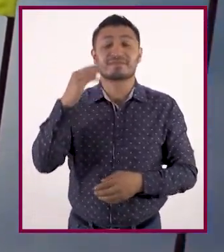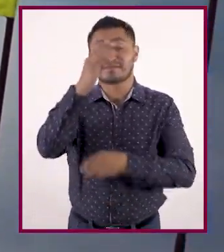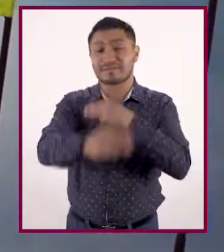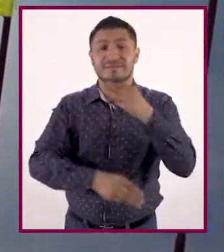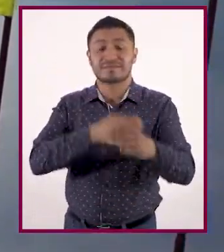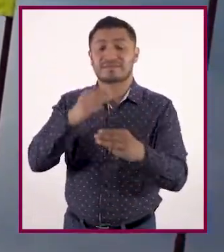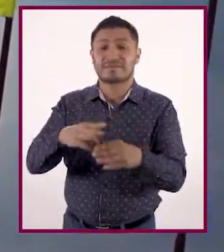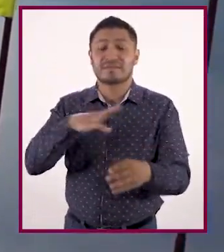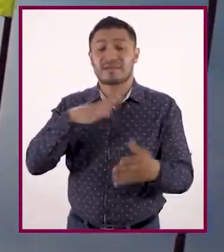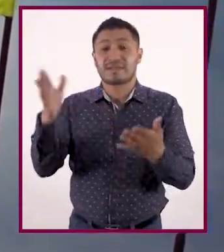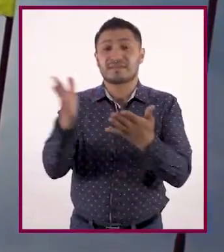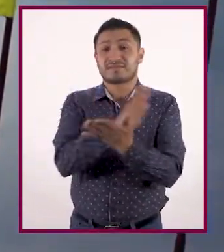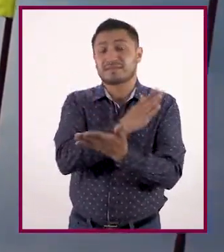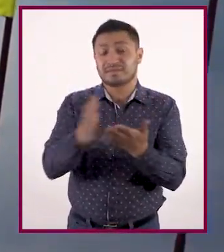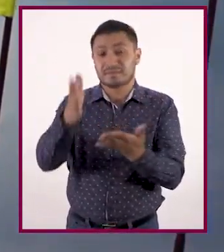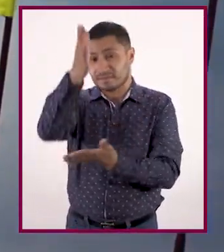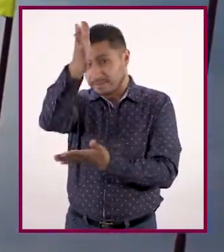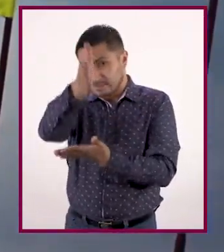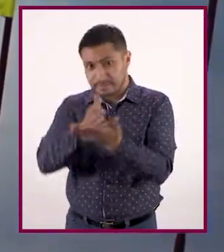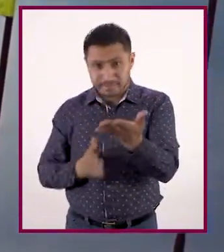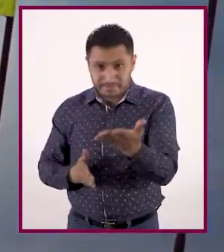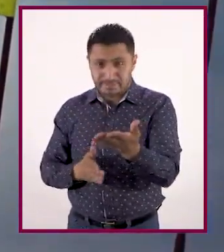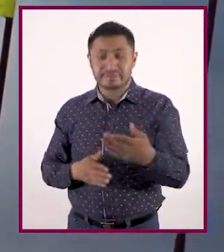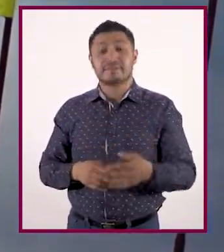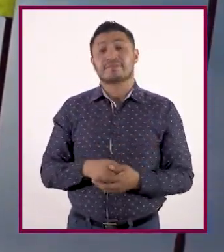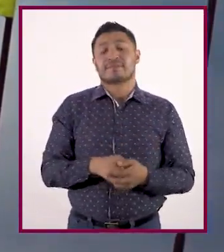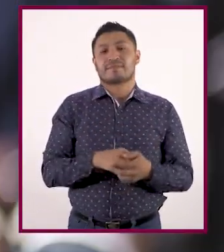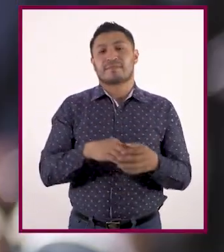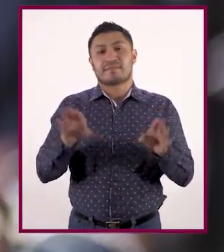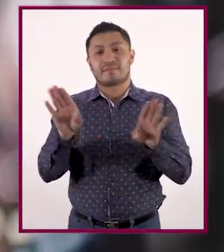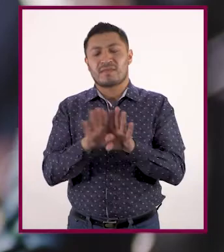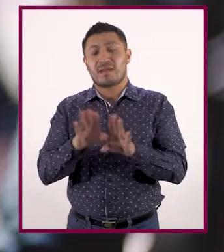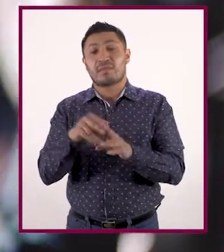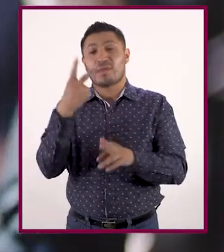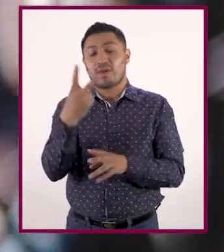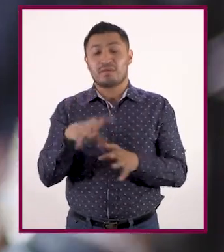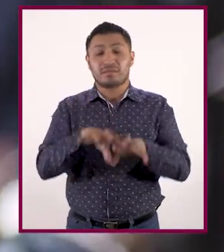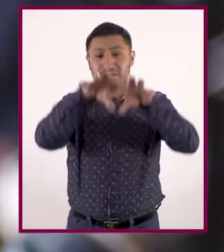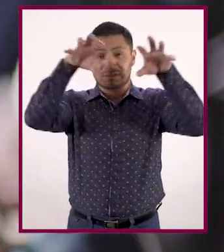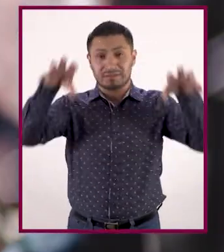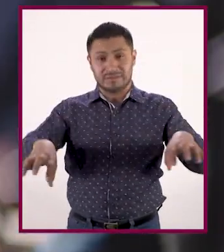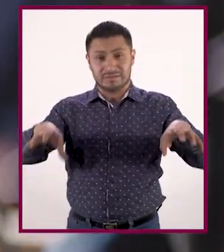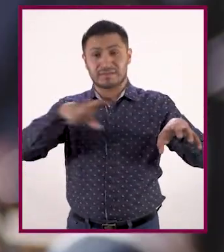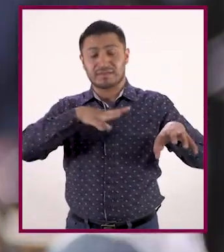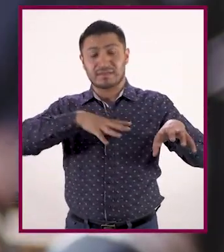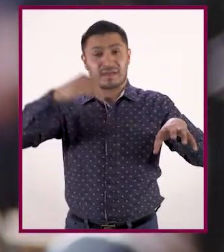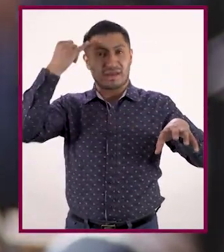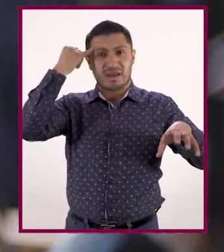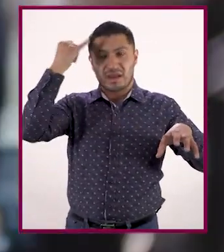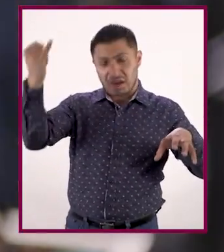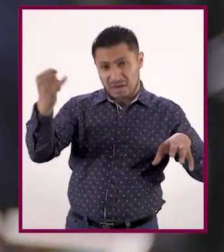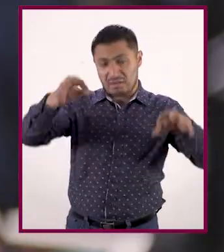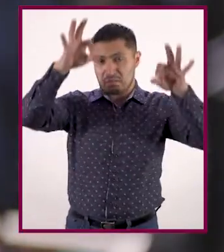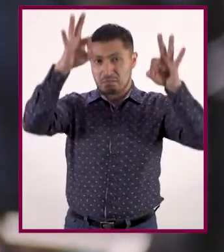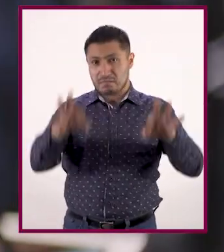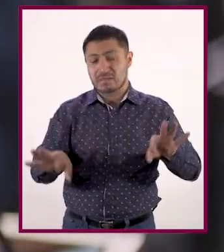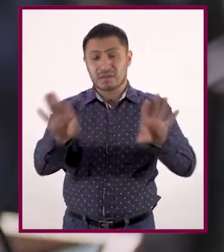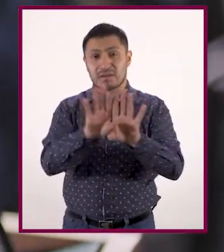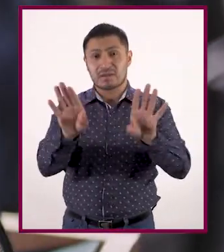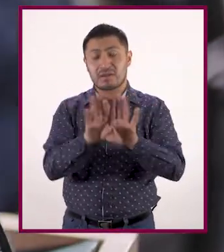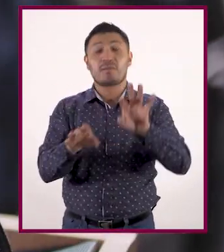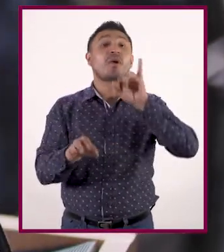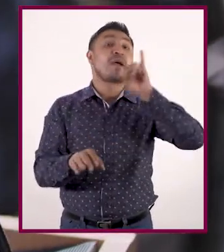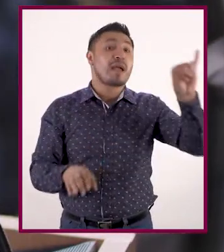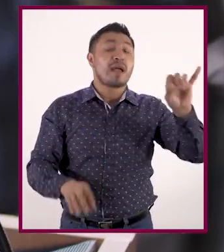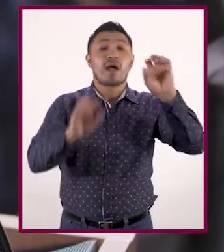mundial está dividida generalmente entre dos bandos que cubren un espectro ideológico que se definen como de